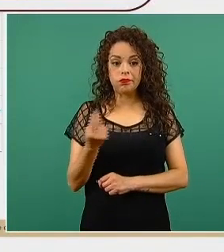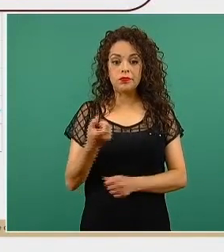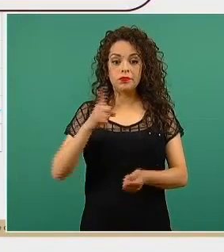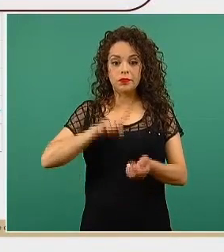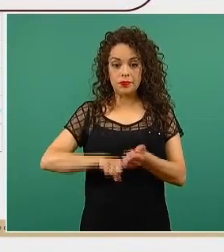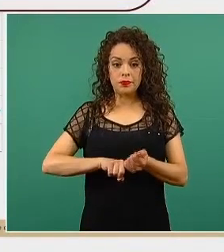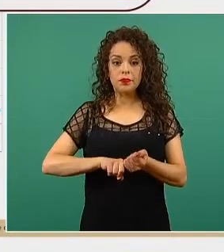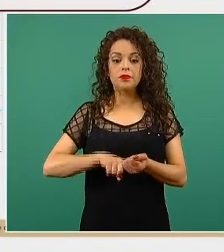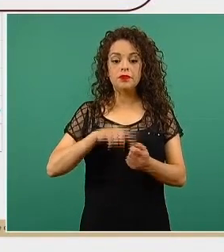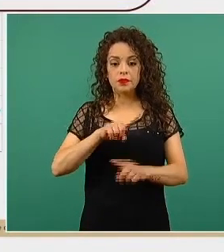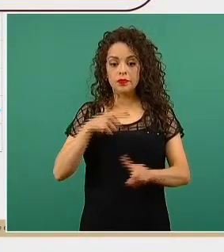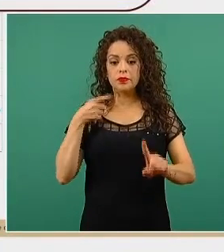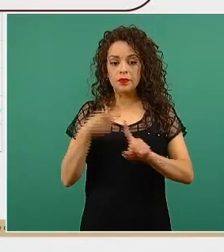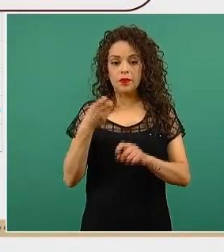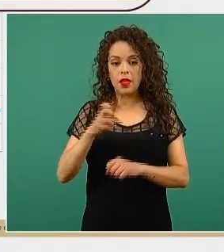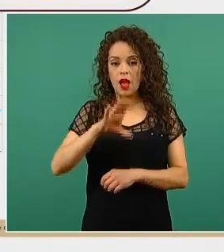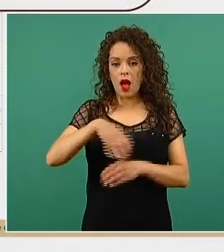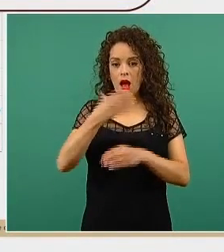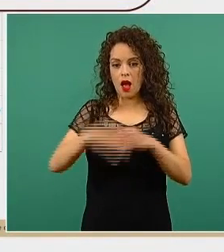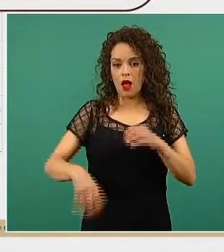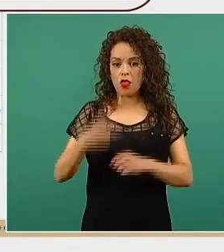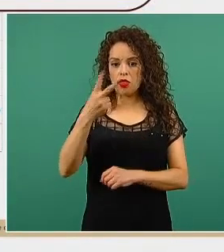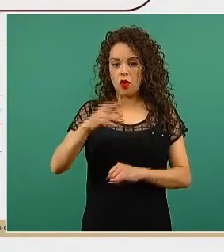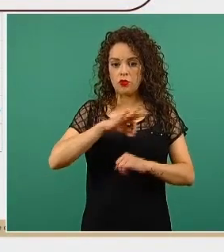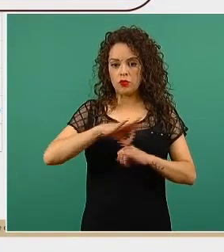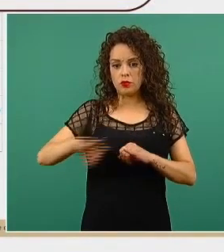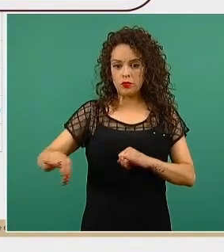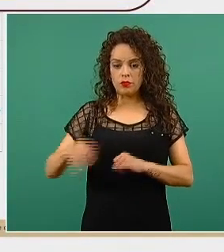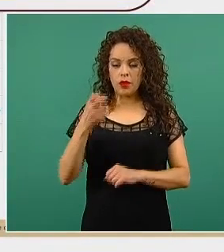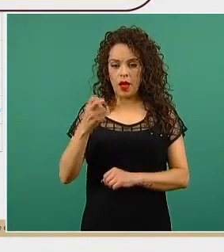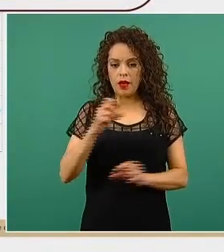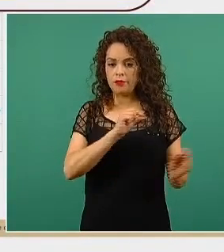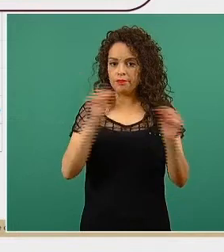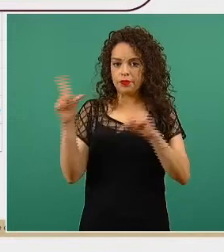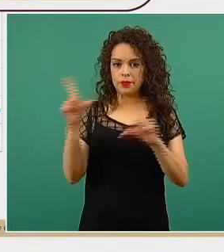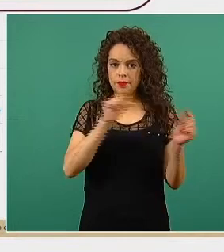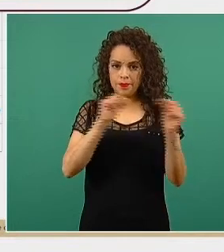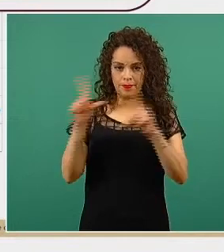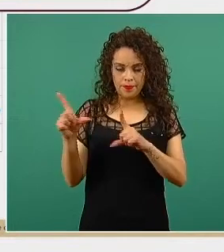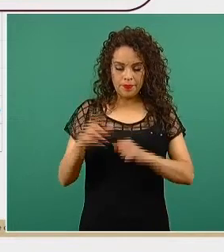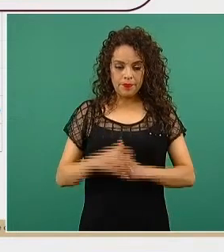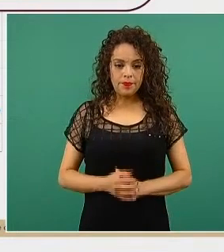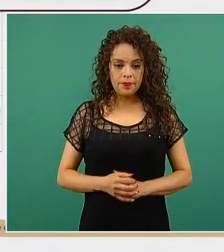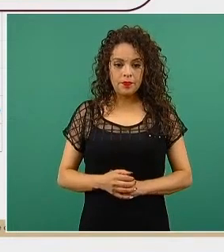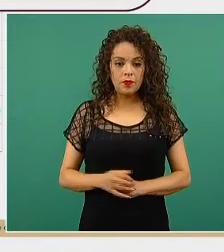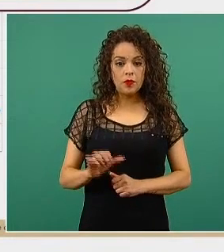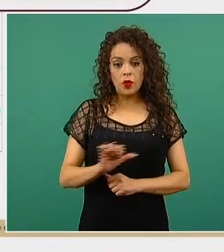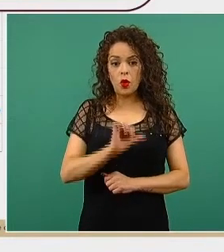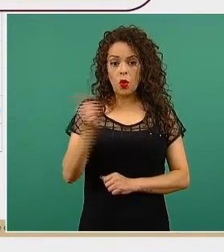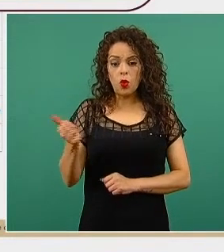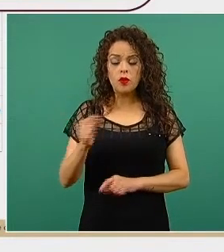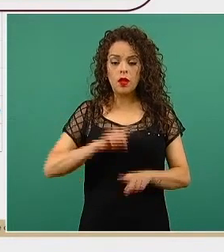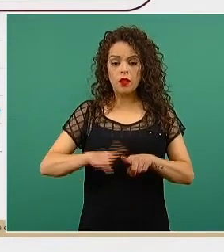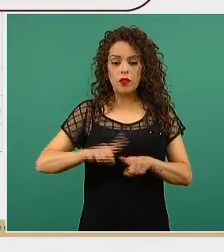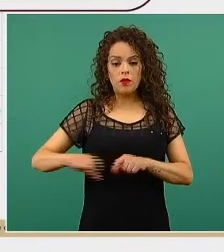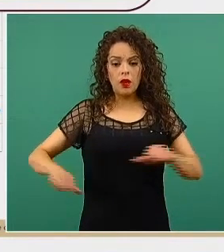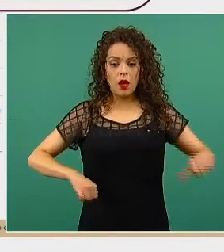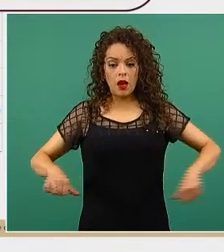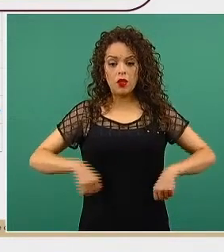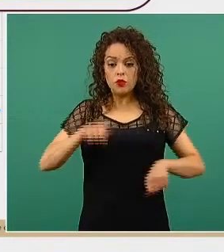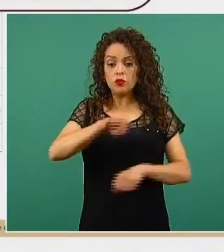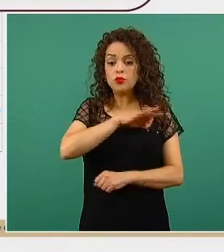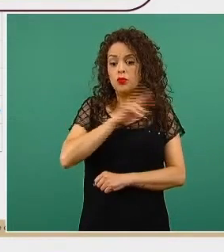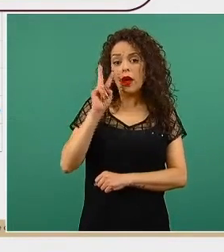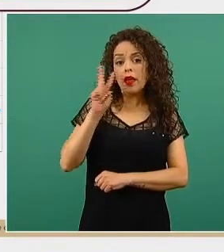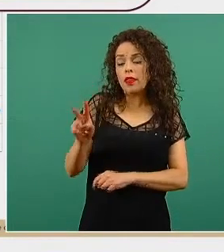enfocar y cerramos prácticamente ya con estas dos últimas diapositivas. Otros componentes de acción que vieron en las diapositivas